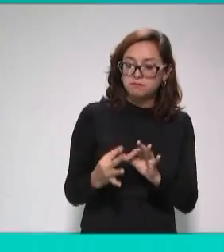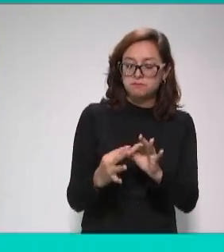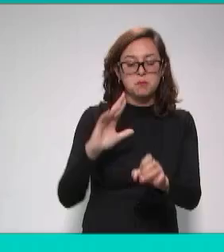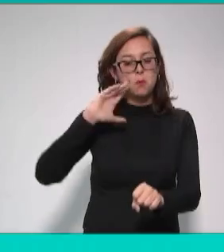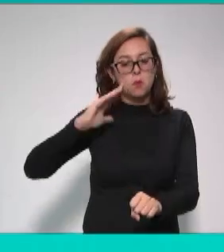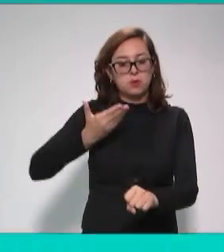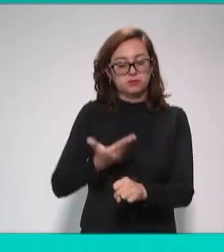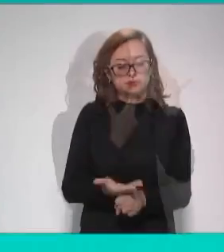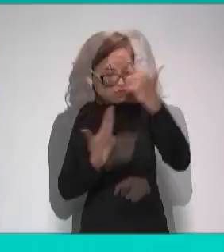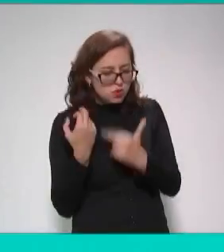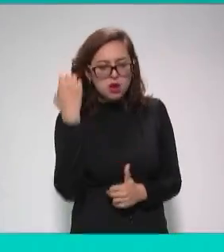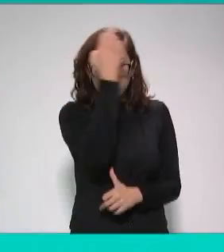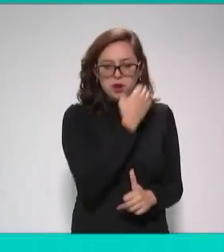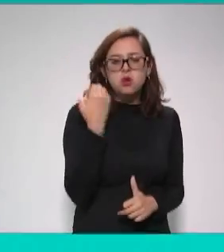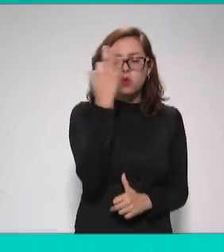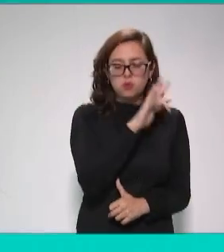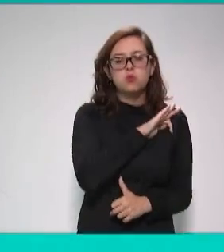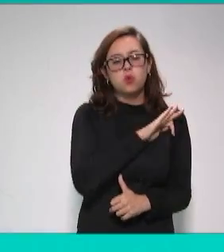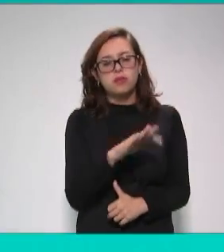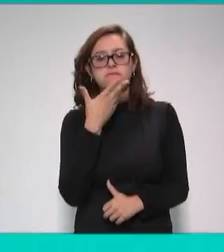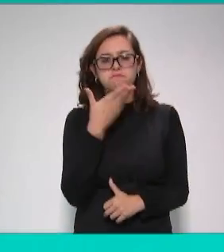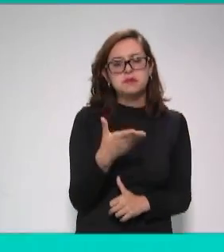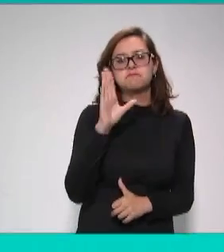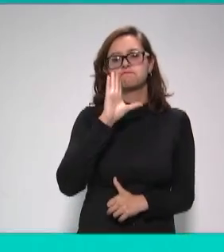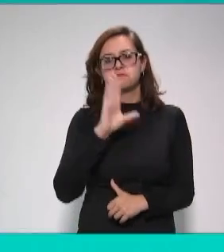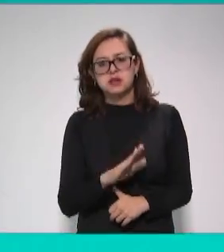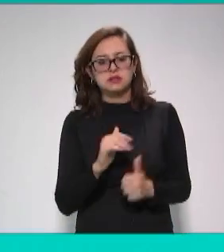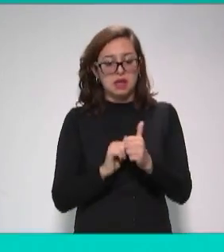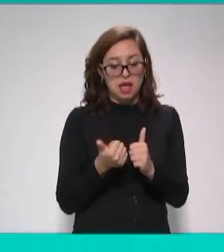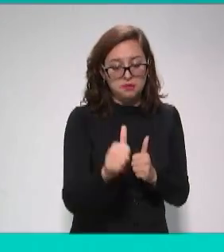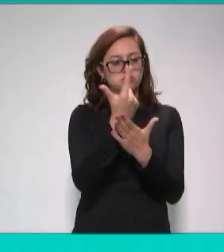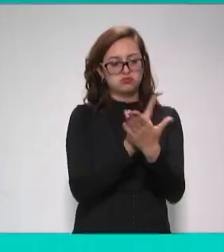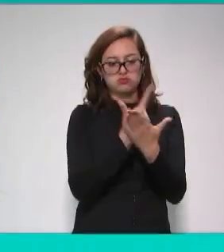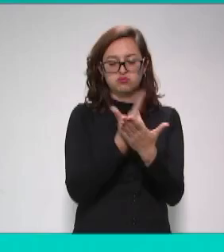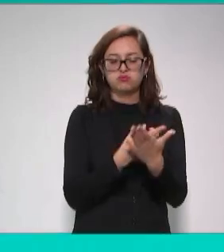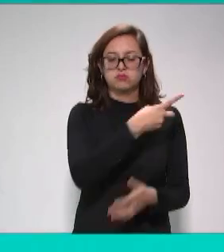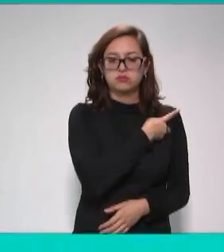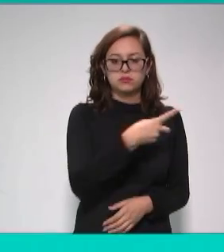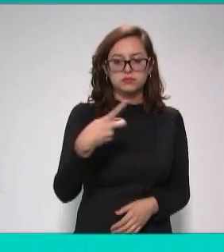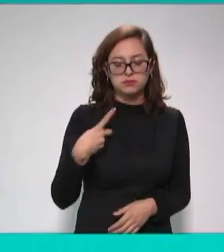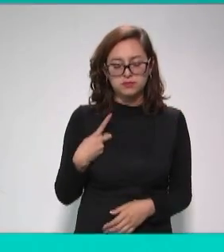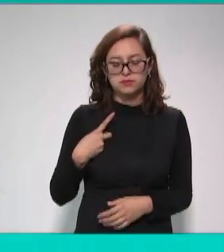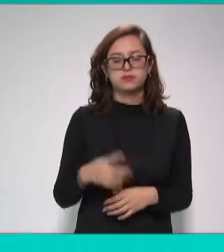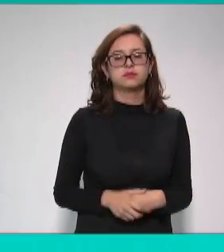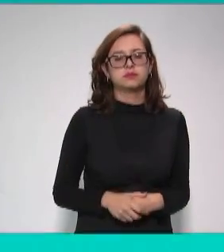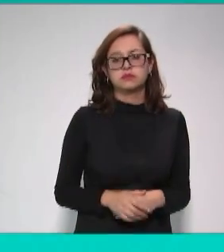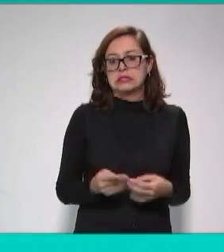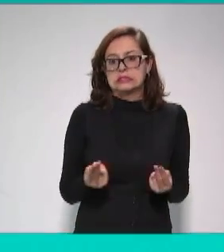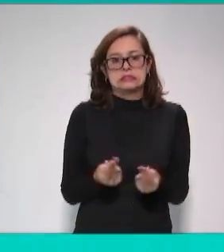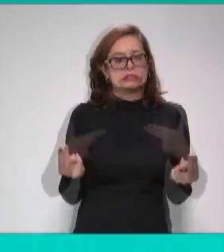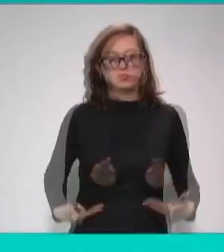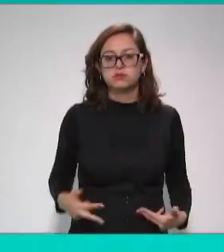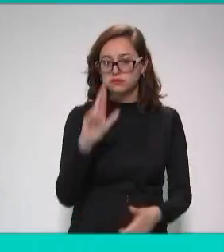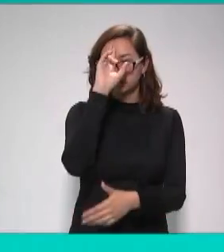siglo 20 instruyó el inai al presentar el asunto ante el pleno la comisionada blanca lilia ibarra cadena subrayó que este asunto se encuentra relacionado